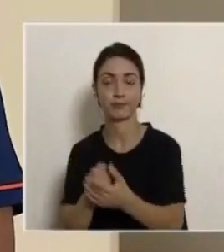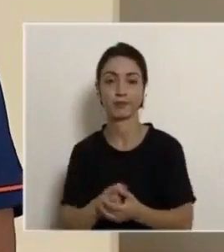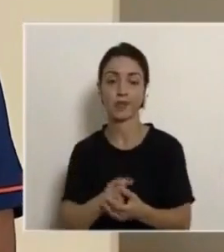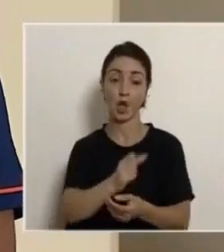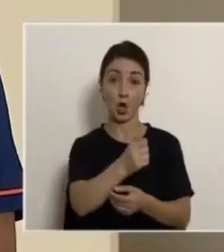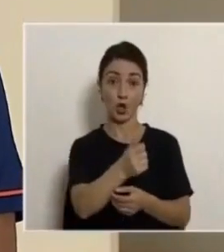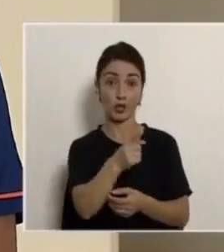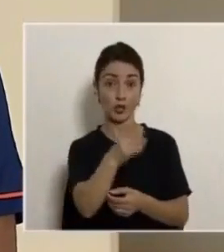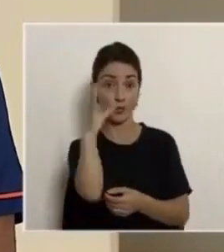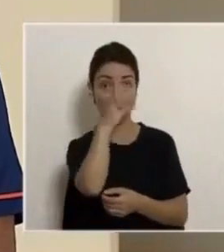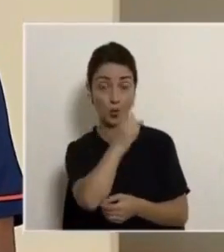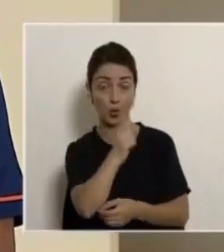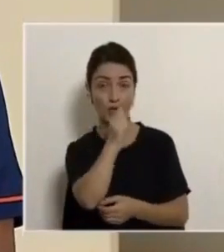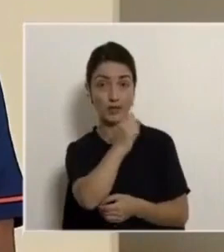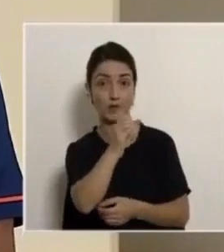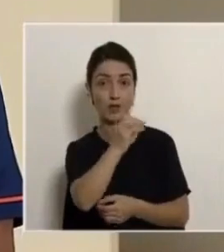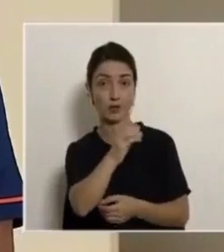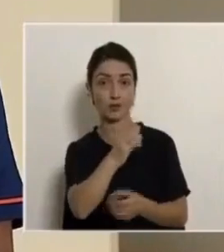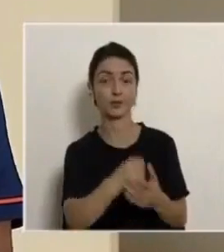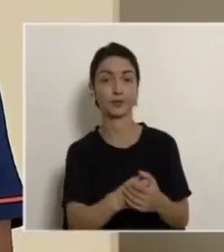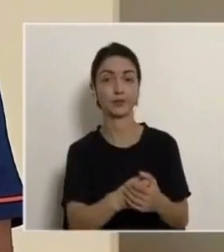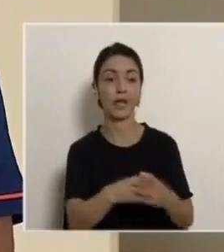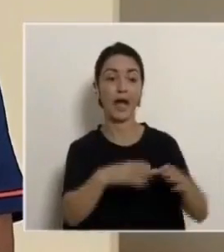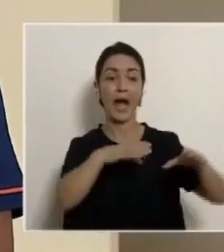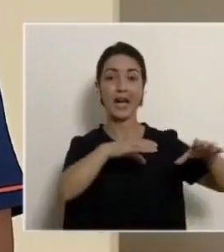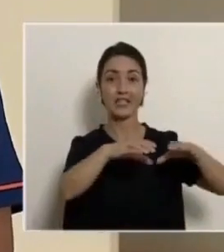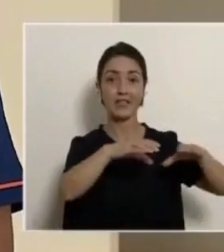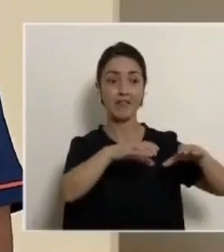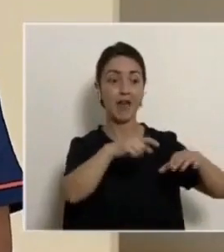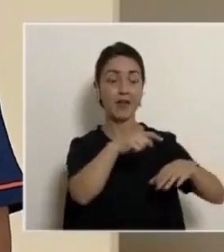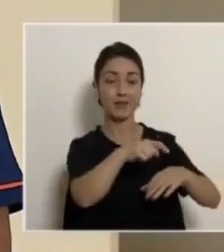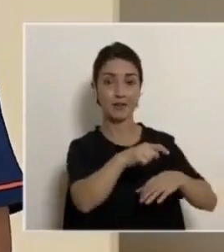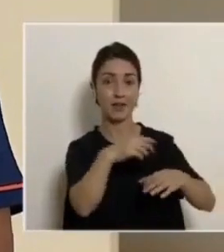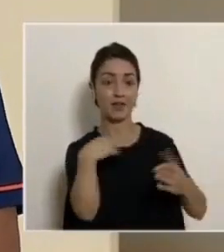verse el fin de semana, inclusive actividades en desarrollo,